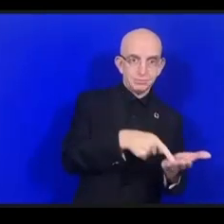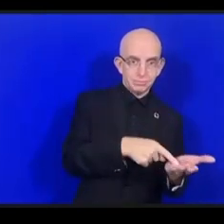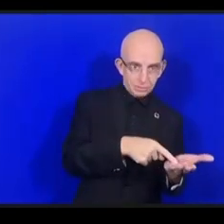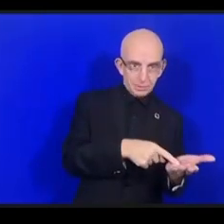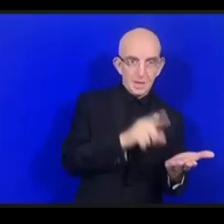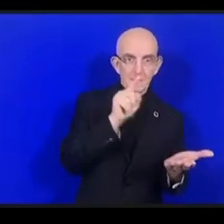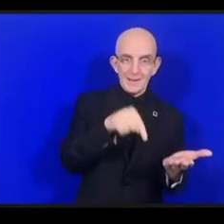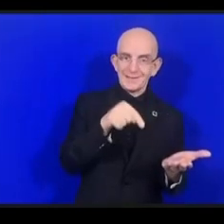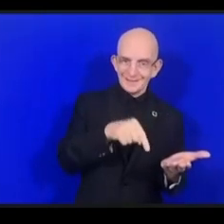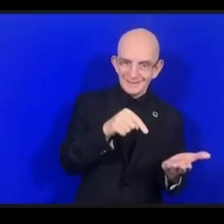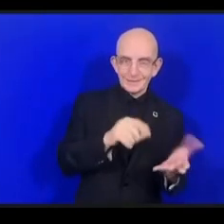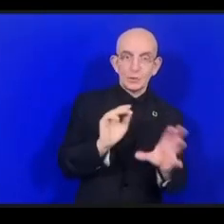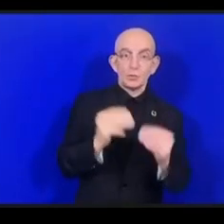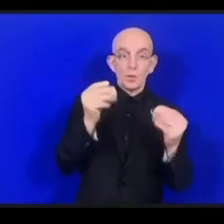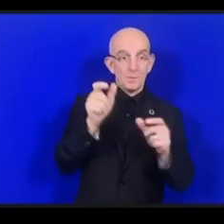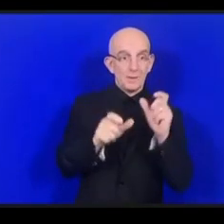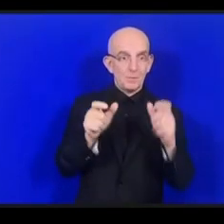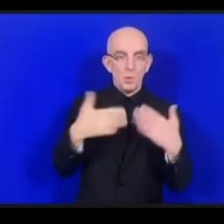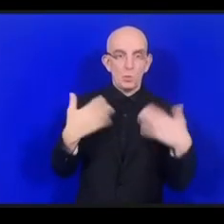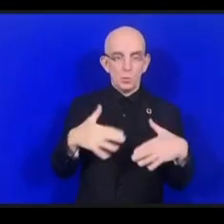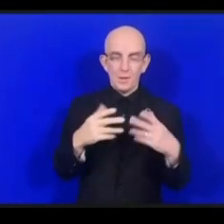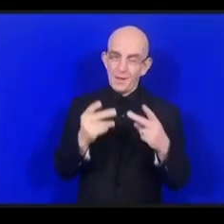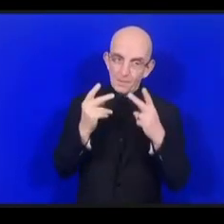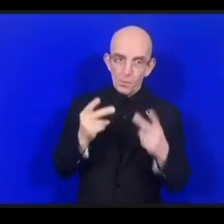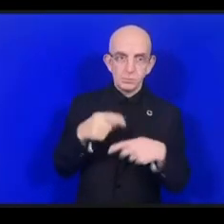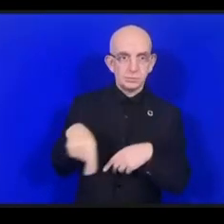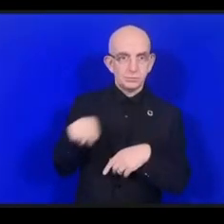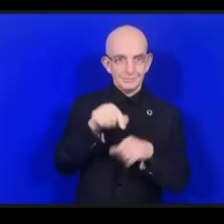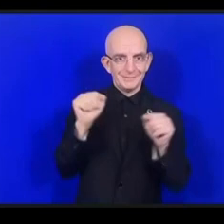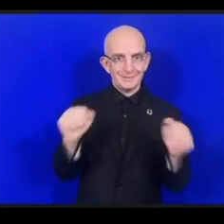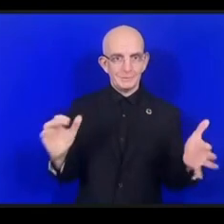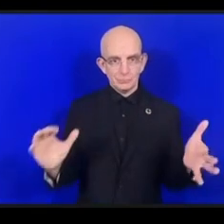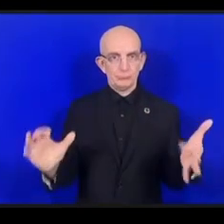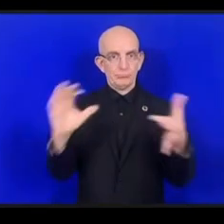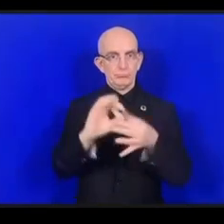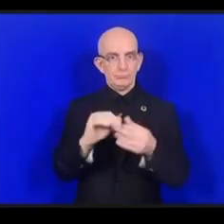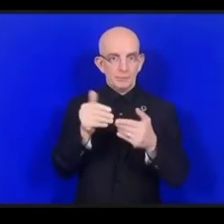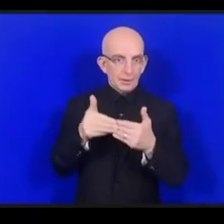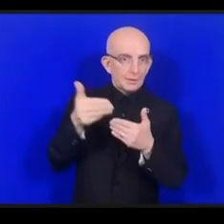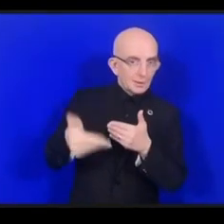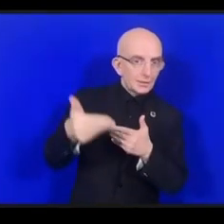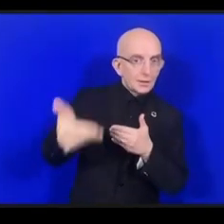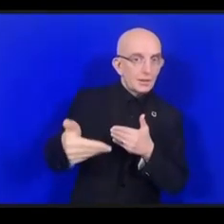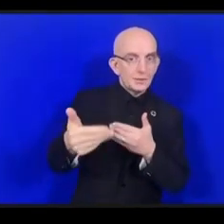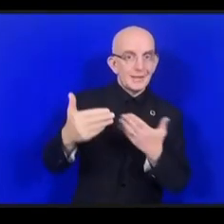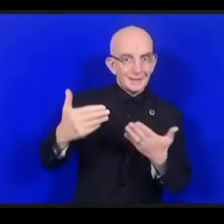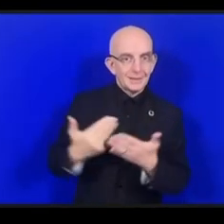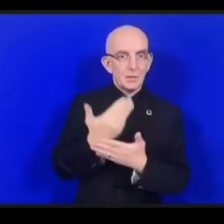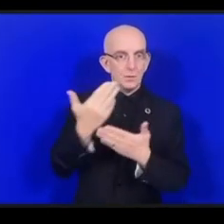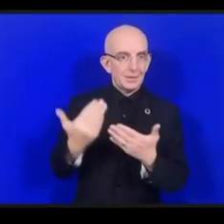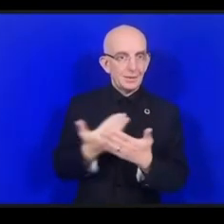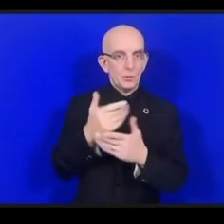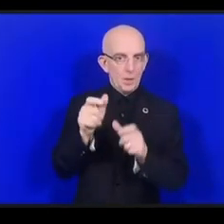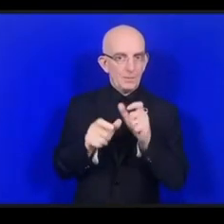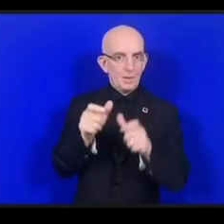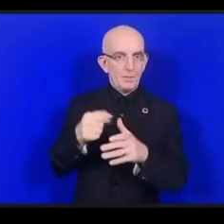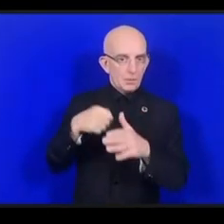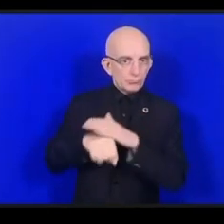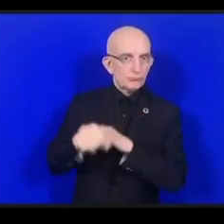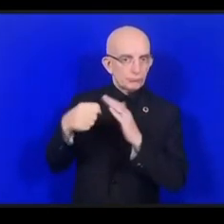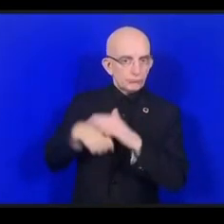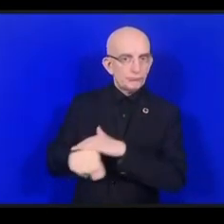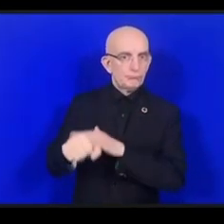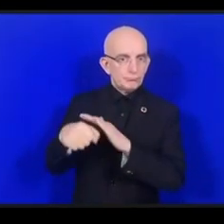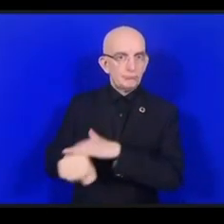jóvenes pueden lograr grandes aportaciones al participar a tratar de resolver todos los